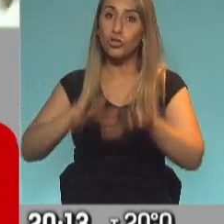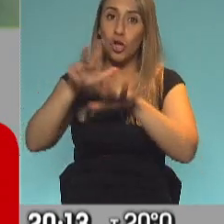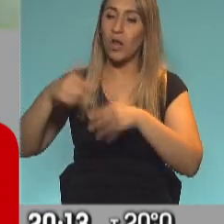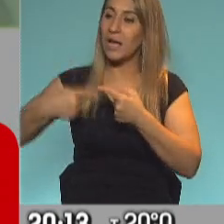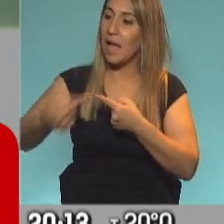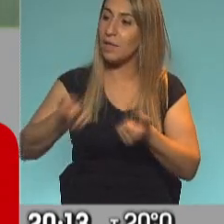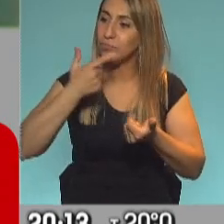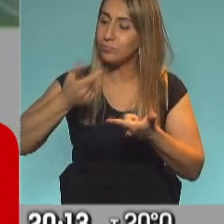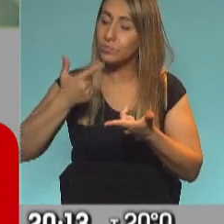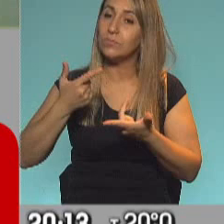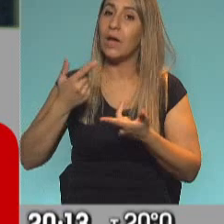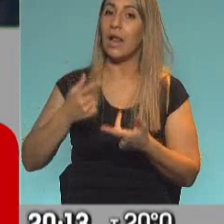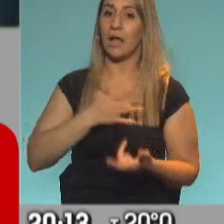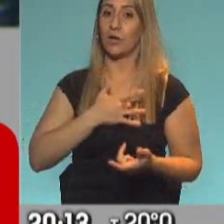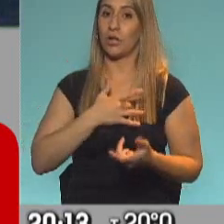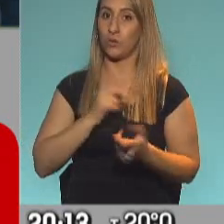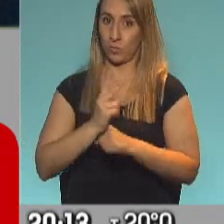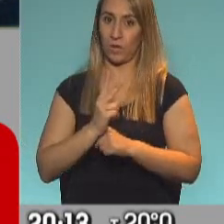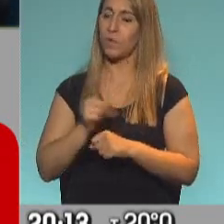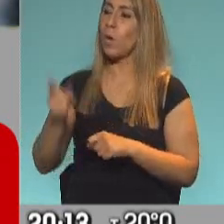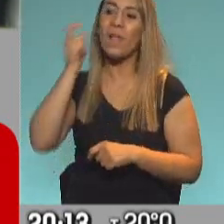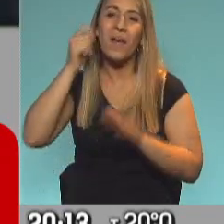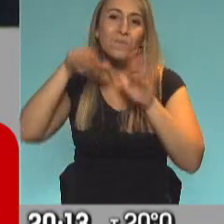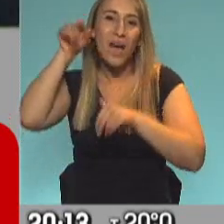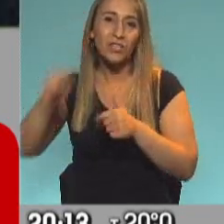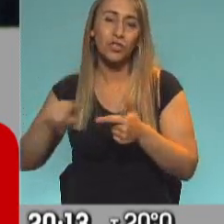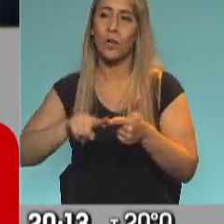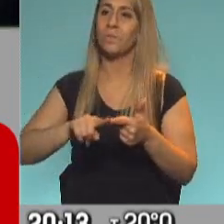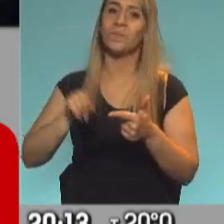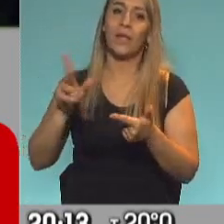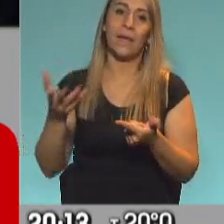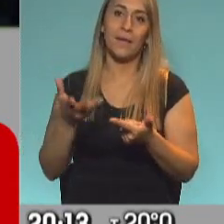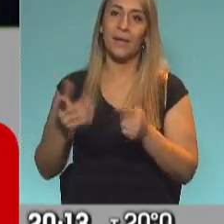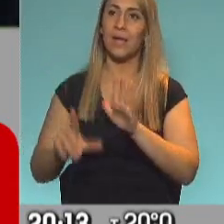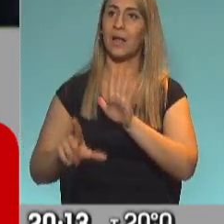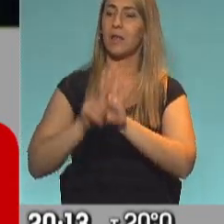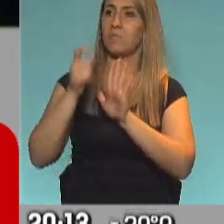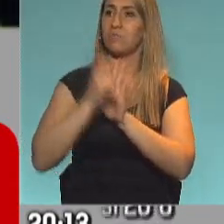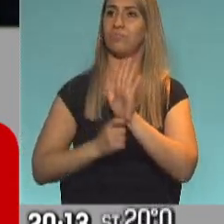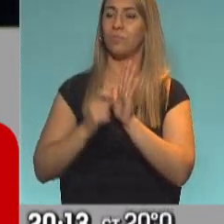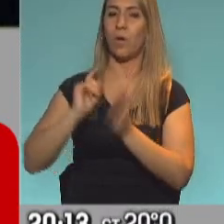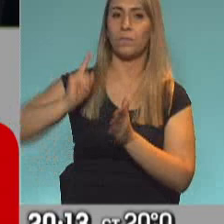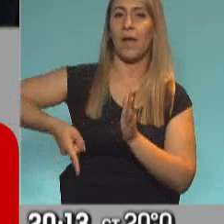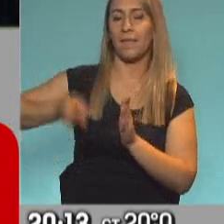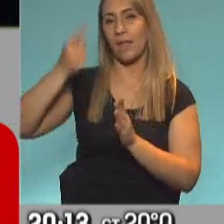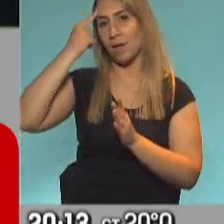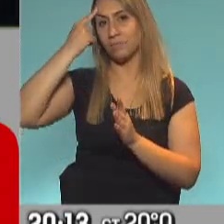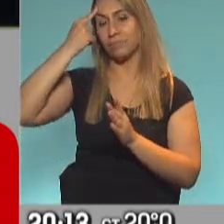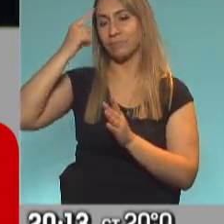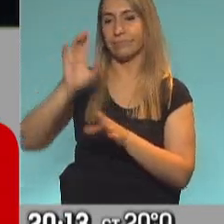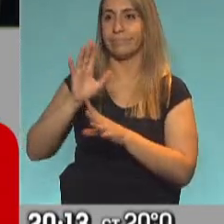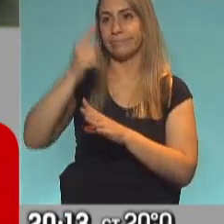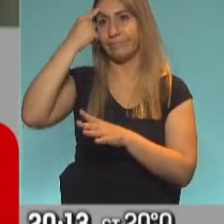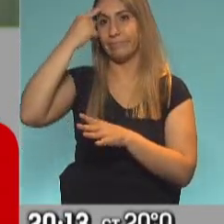una persona mayor de edad y que además no tenés ningún impedimento legal, no fuiste declarado insano, no fuiste declarado